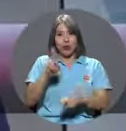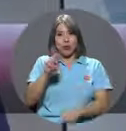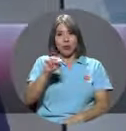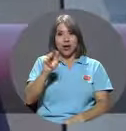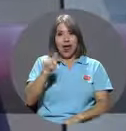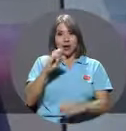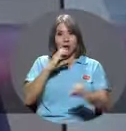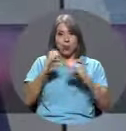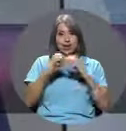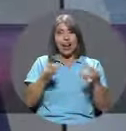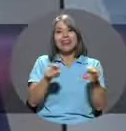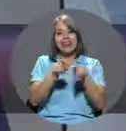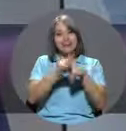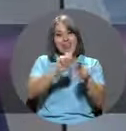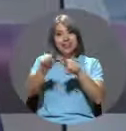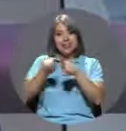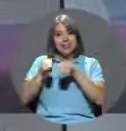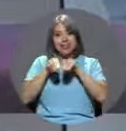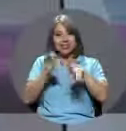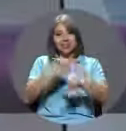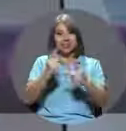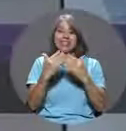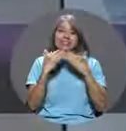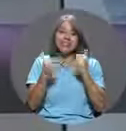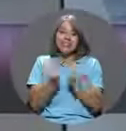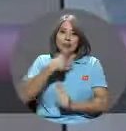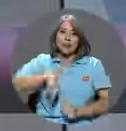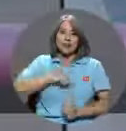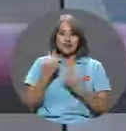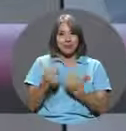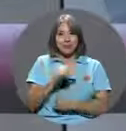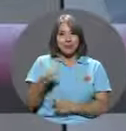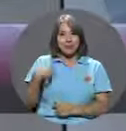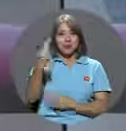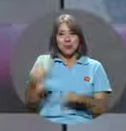Comunica, que también puede ubicar en nuestras diferentes redes sociales. Gracias por